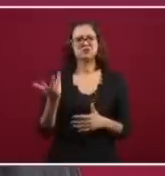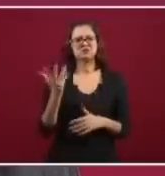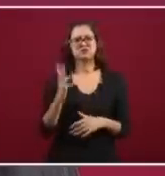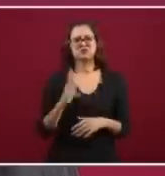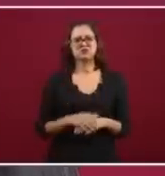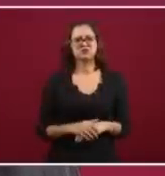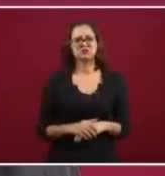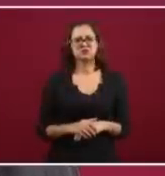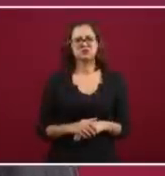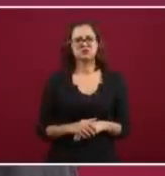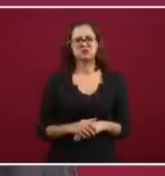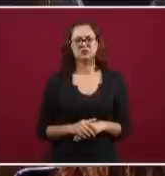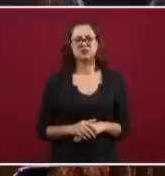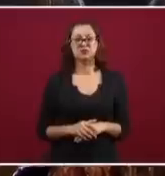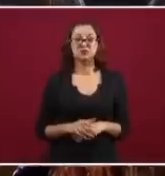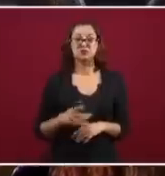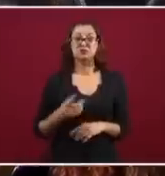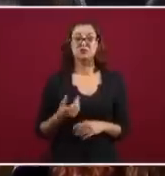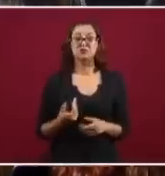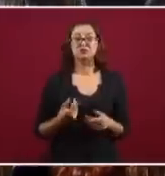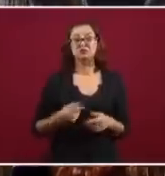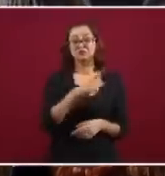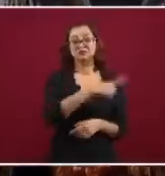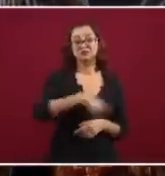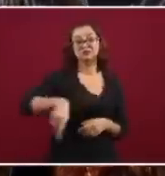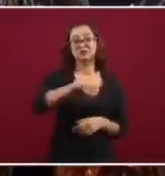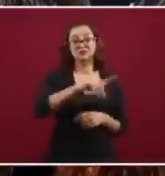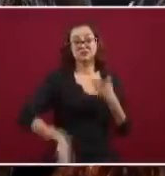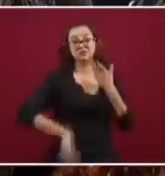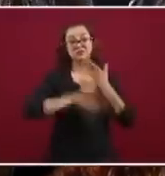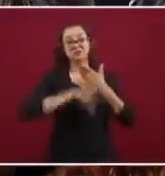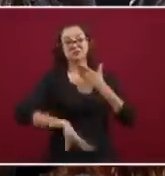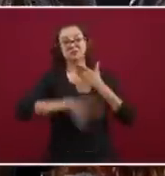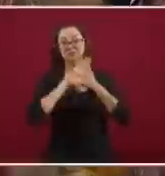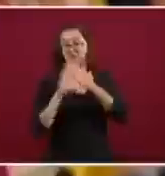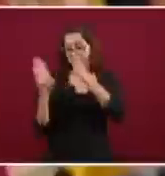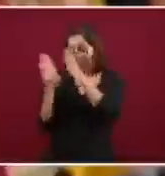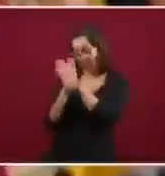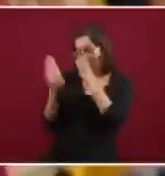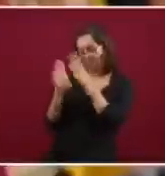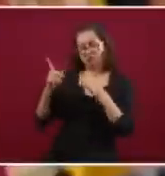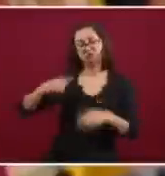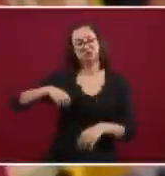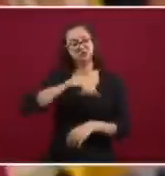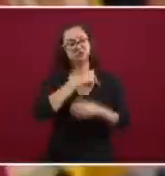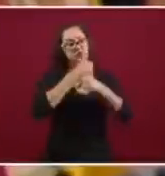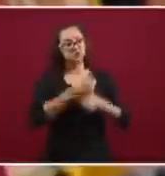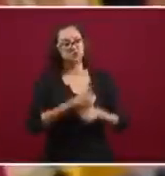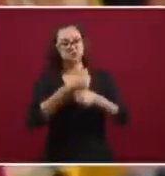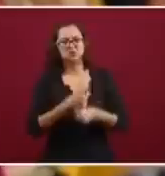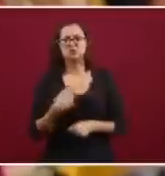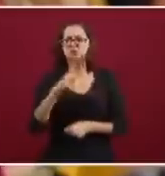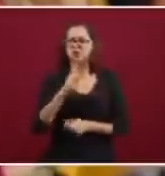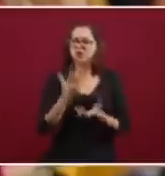Nosotros la padecimos mucho de eso. ¿Pero han sido espiados en este gobierno? No sé,